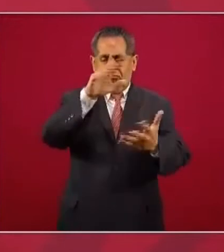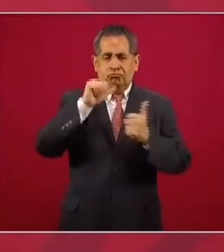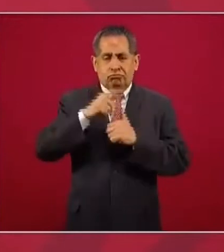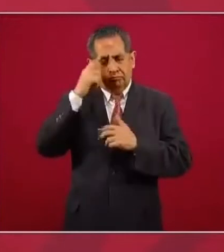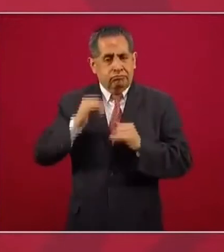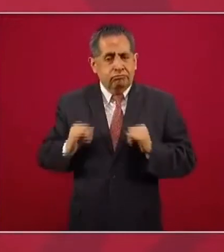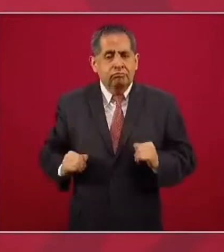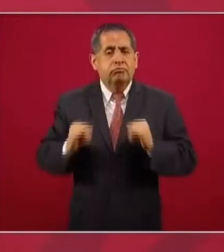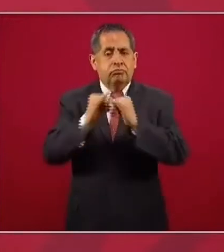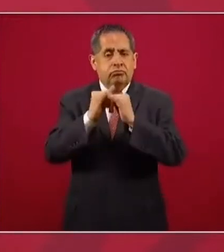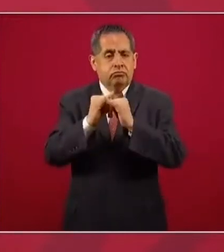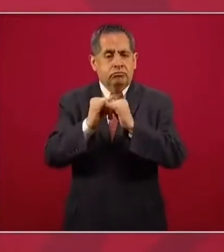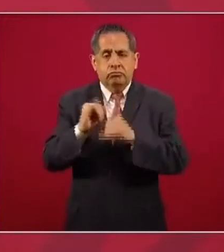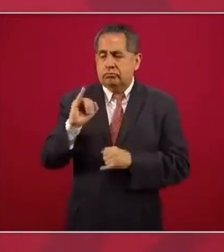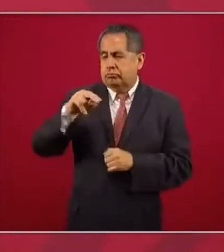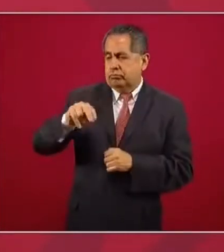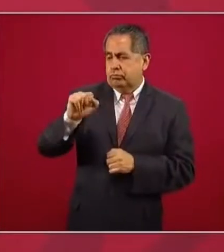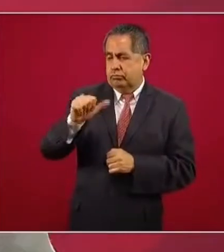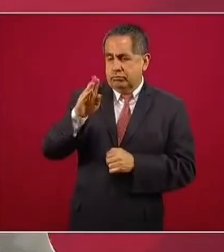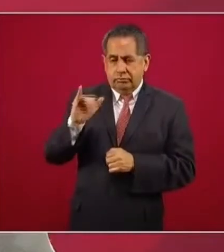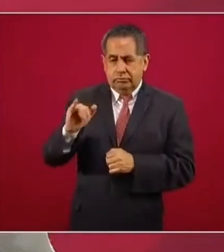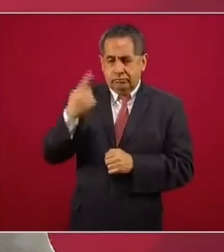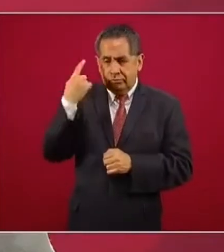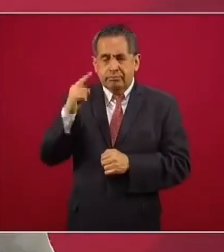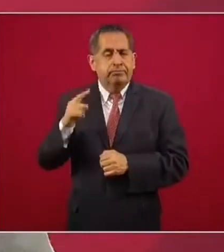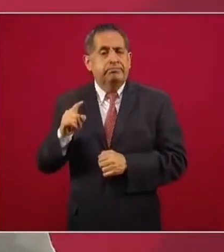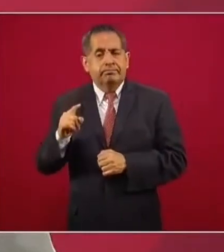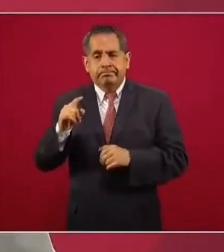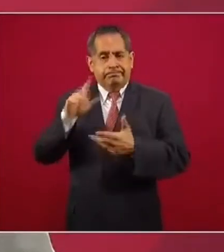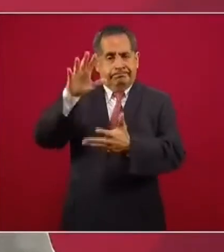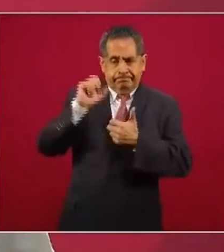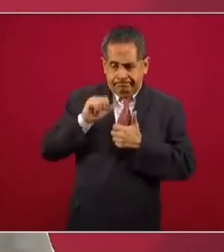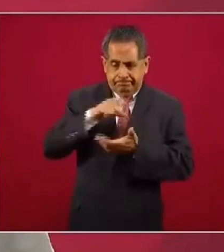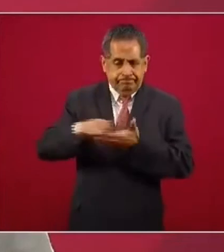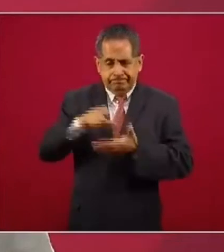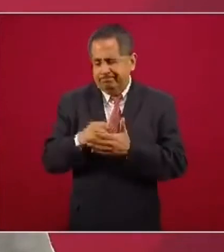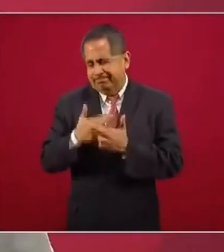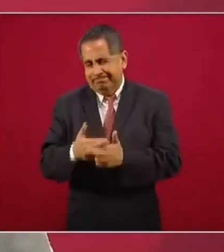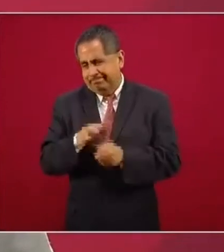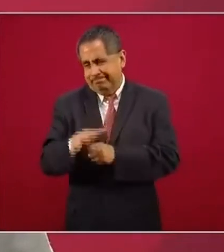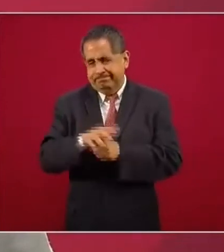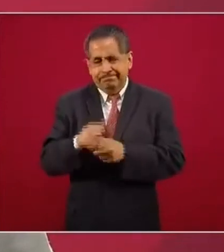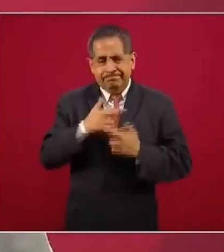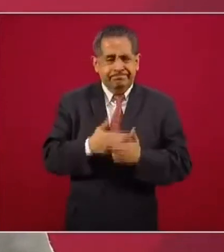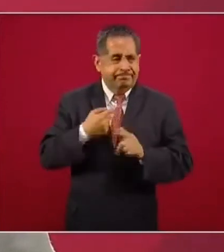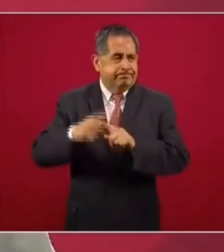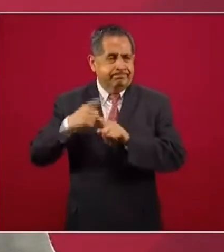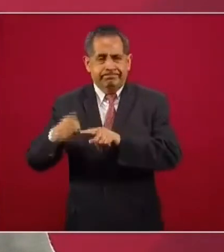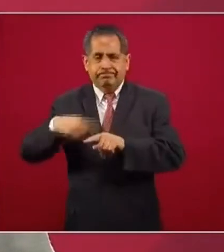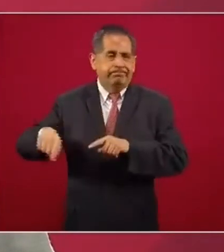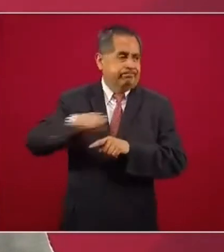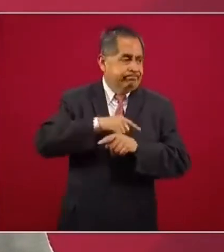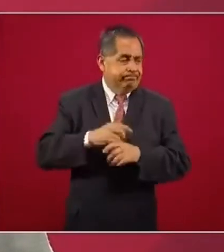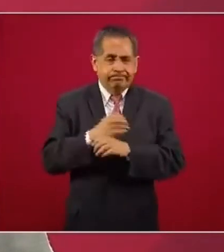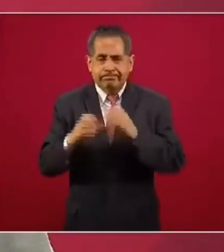de Salud para el Bienestar, para la implementación y para la adquisición de medicamentos e insumos para